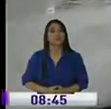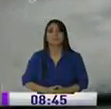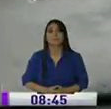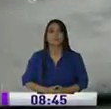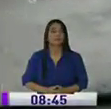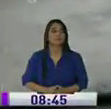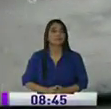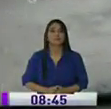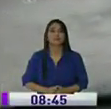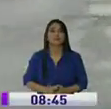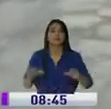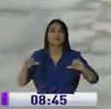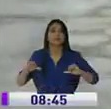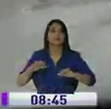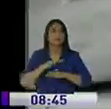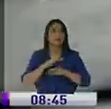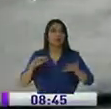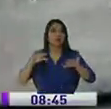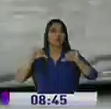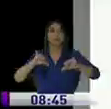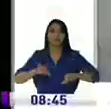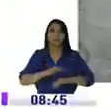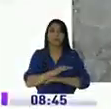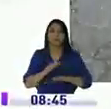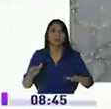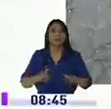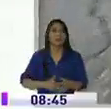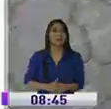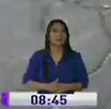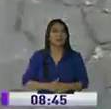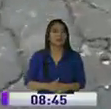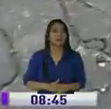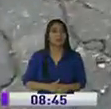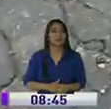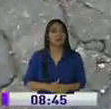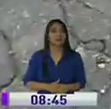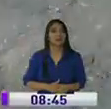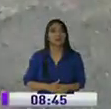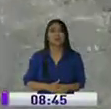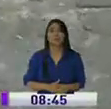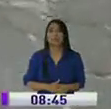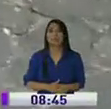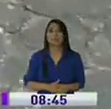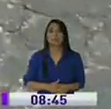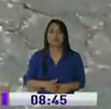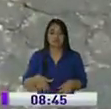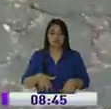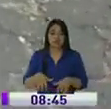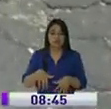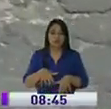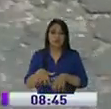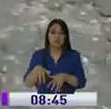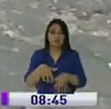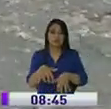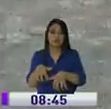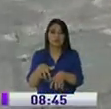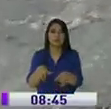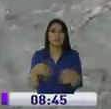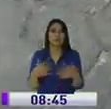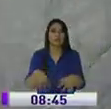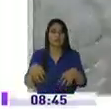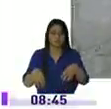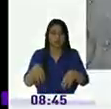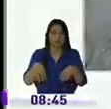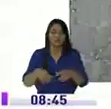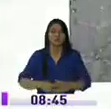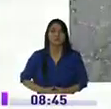Terrible, terrible, realmente terrible. Una termidera. Oye. ¿Esto es pavimento o es candidato ¿Qué será? A piedra? Pues, ¿qué será?